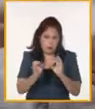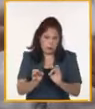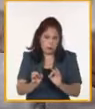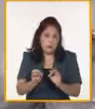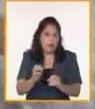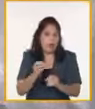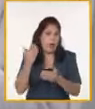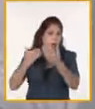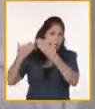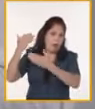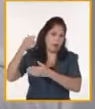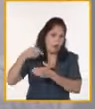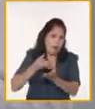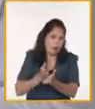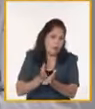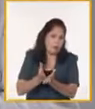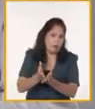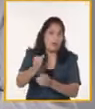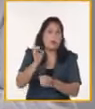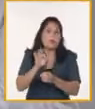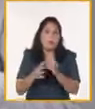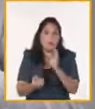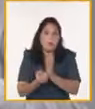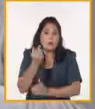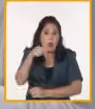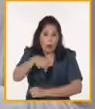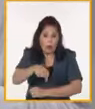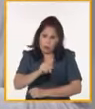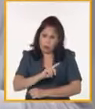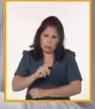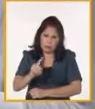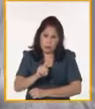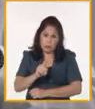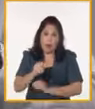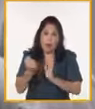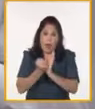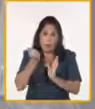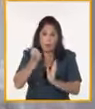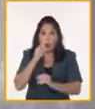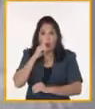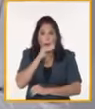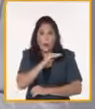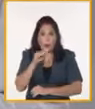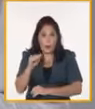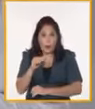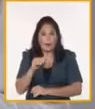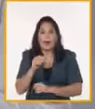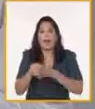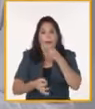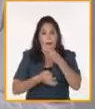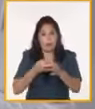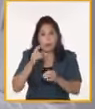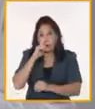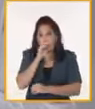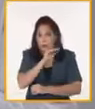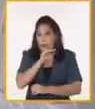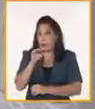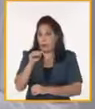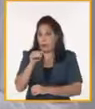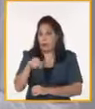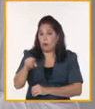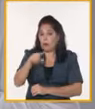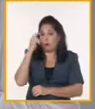caminando ya hace rato no no es lo que hacemos ahora desde que se aprobaron las normas y se emitieron las normas que recordemos